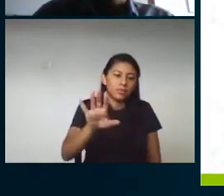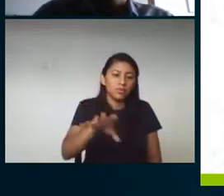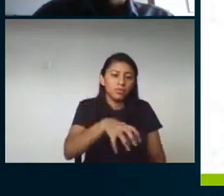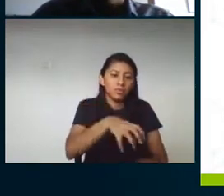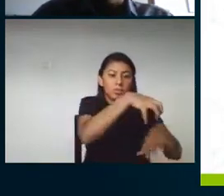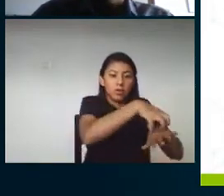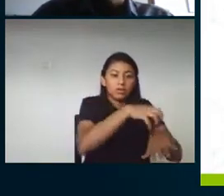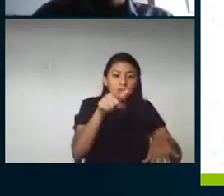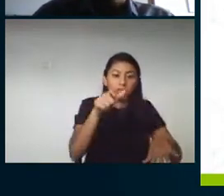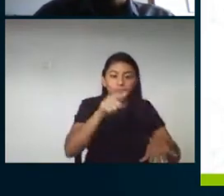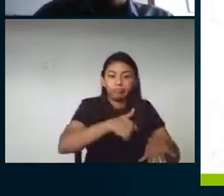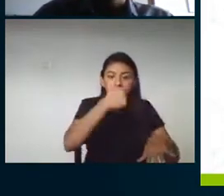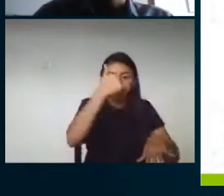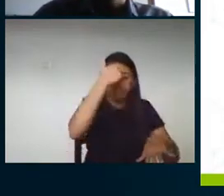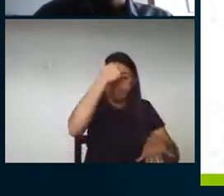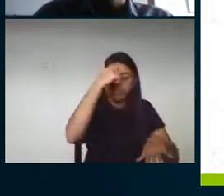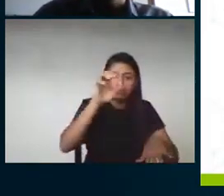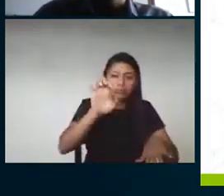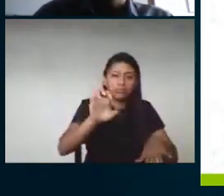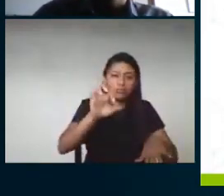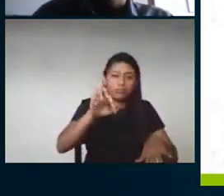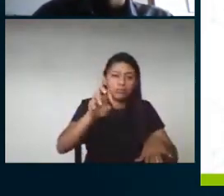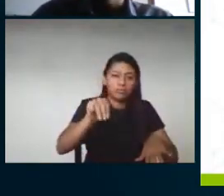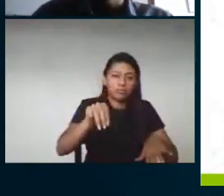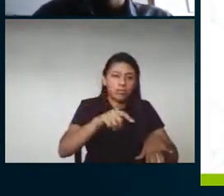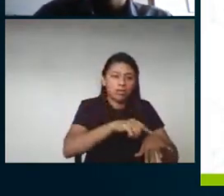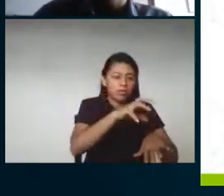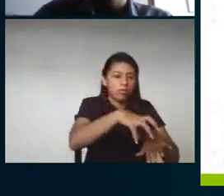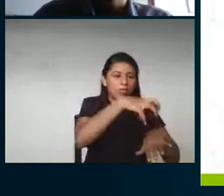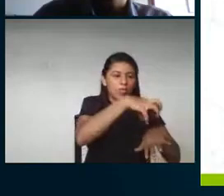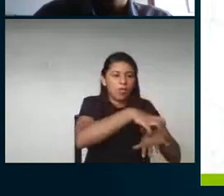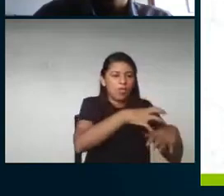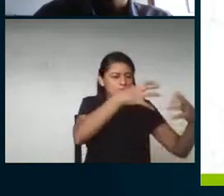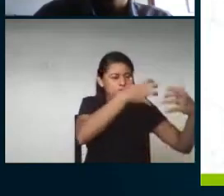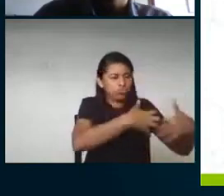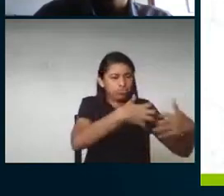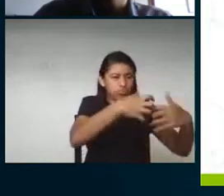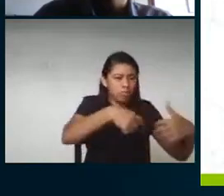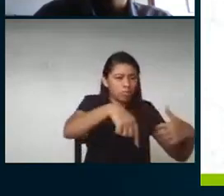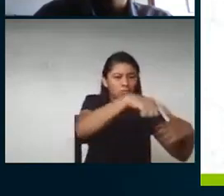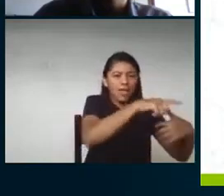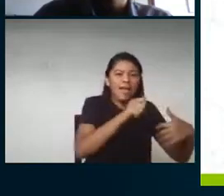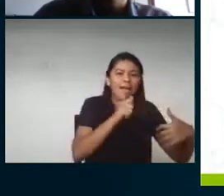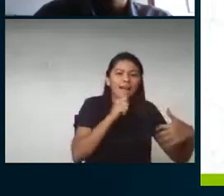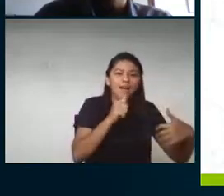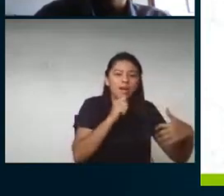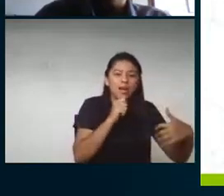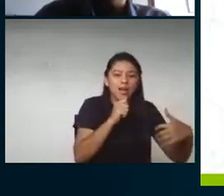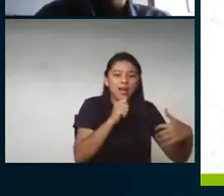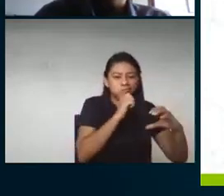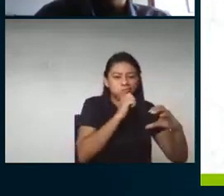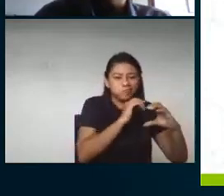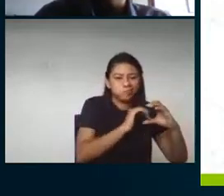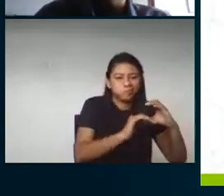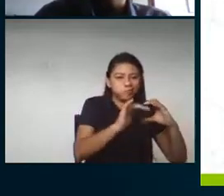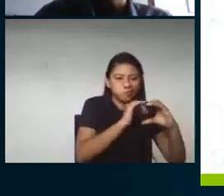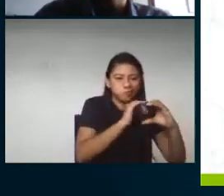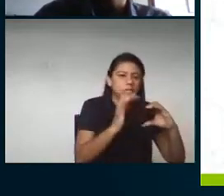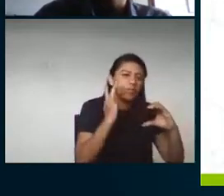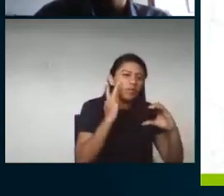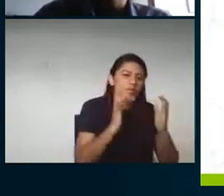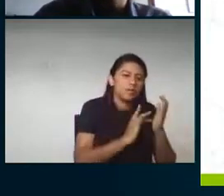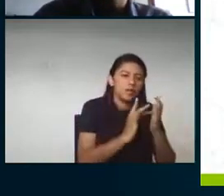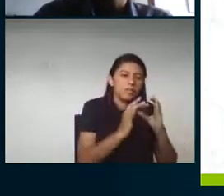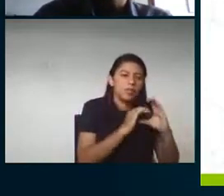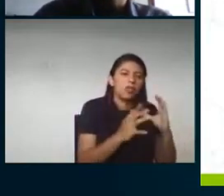Y se las voy a describir ahorita. La planta Manantiales es una planta de tratamiento de agua potable que se encuentra en Colombia, se encuentra específicamente en la ciudad